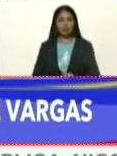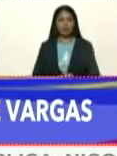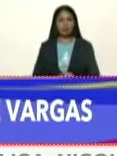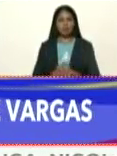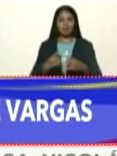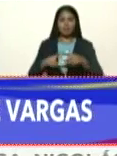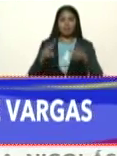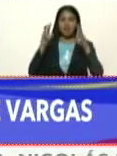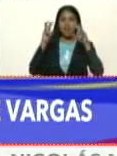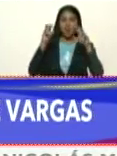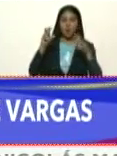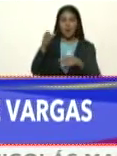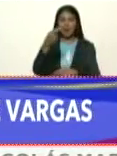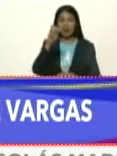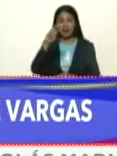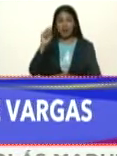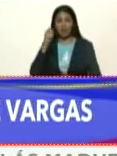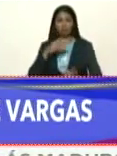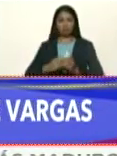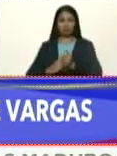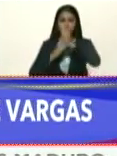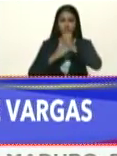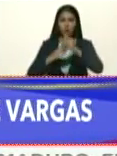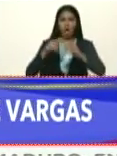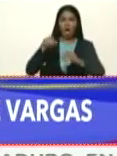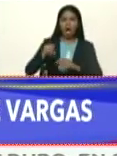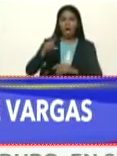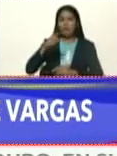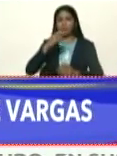Granada que dirigió nuestro libertador en aquel año